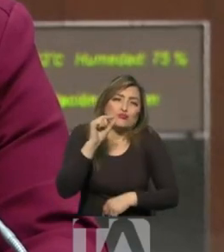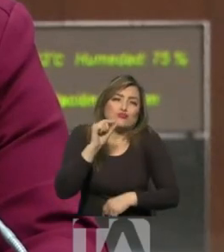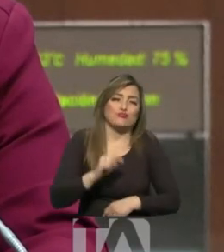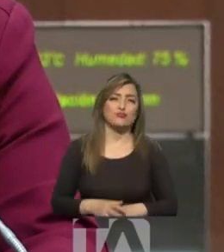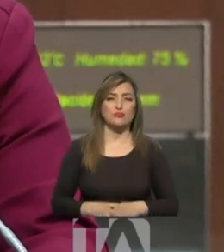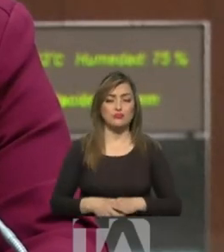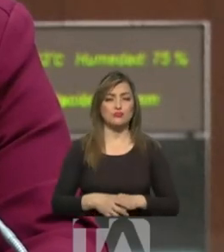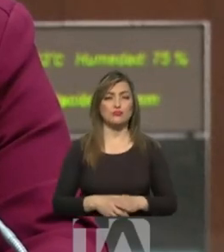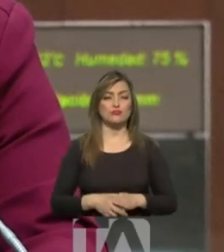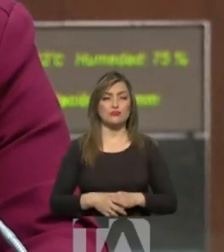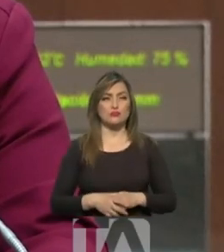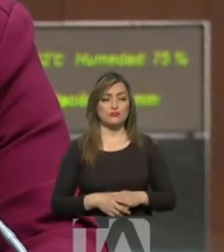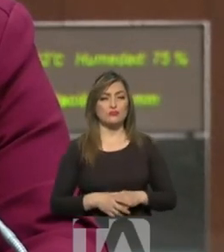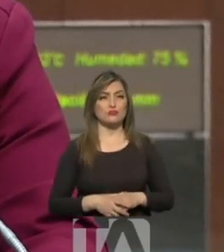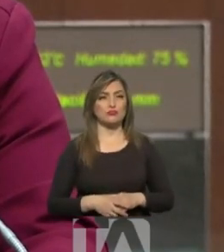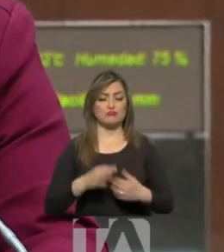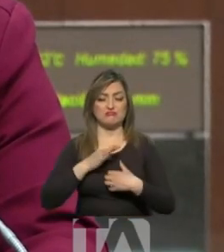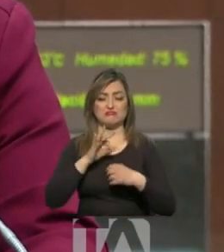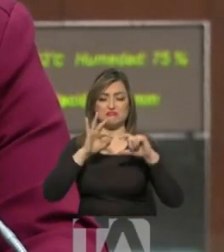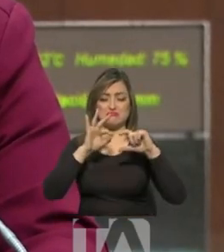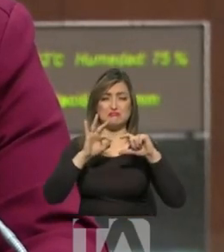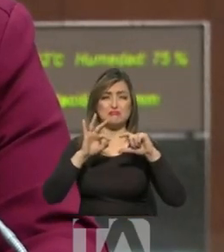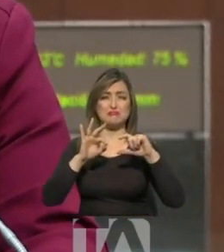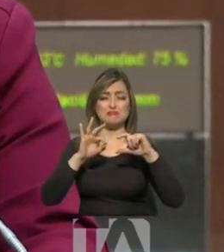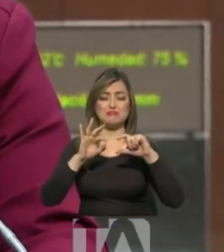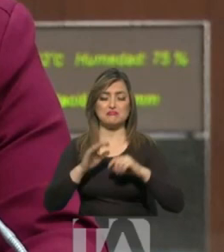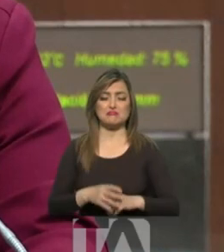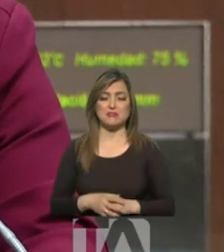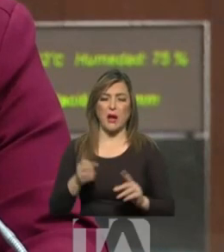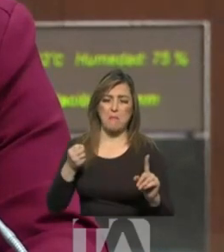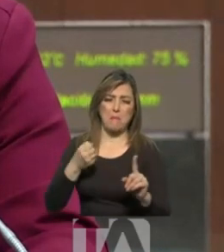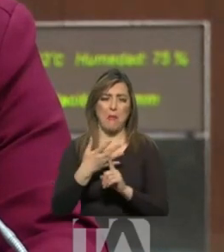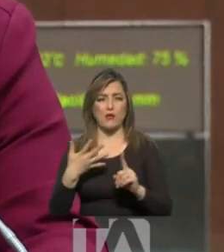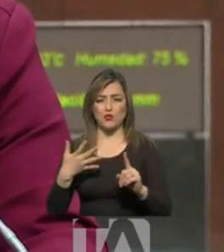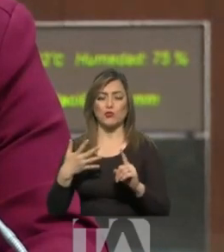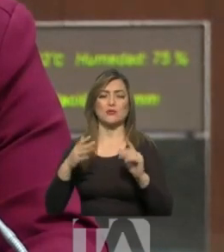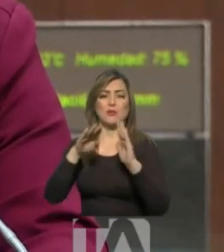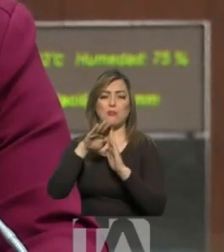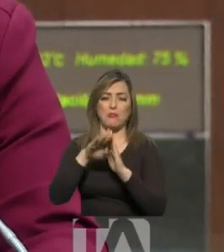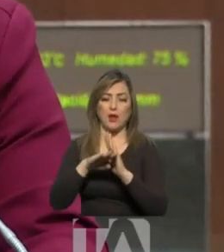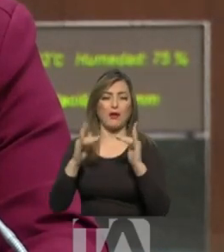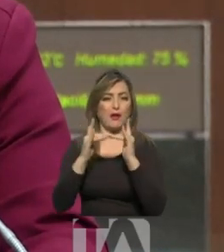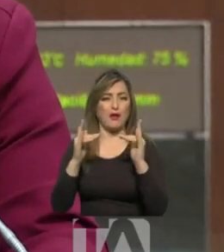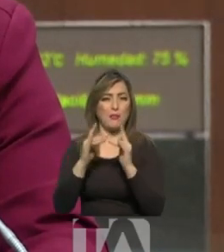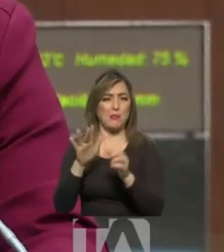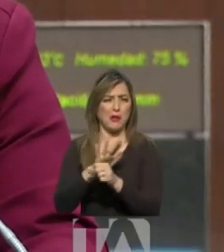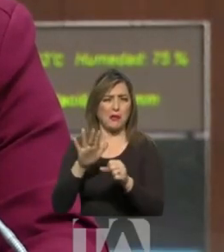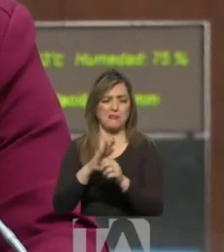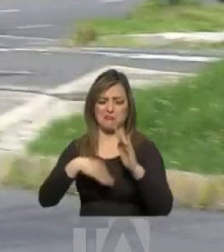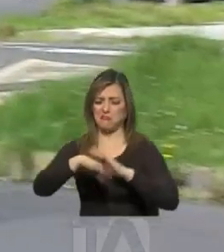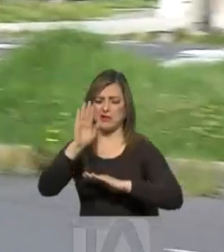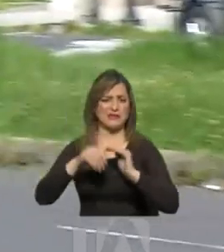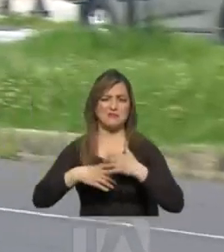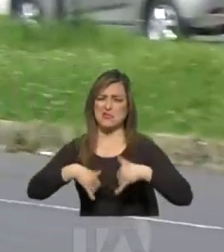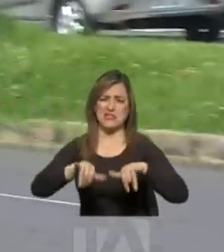realmente no han significado un gran impacto en la ocupación de camas de UCI, principalmente en el Distrito